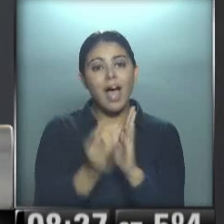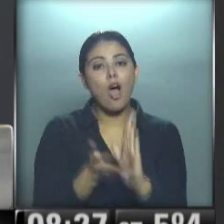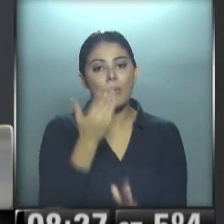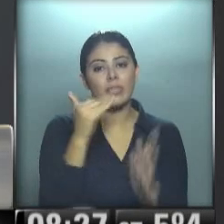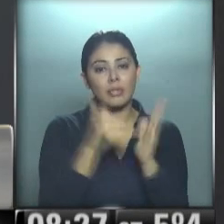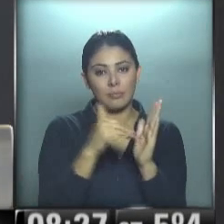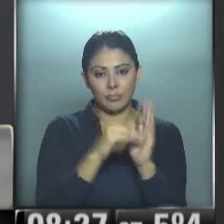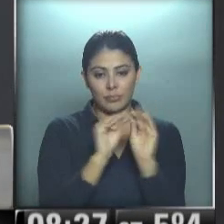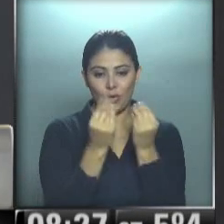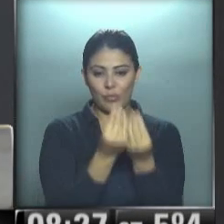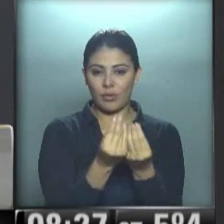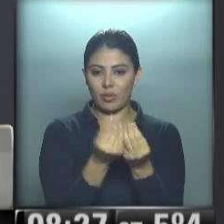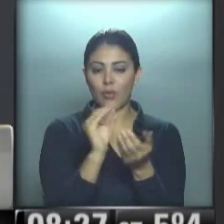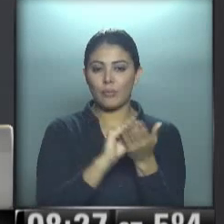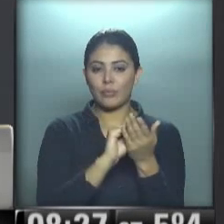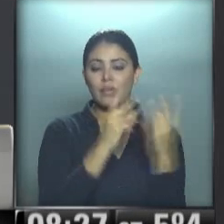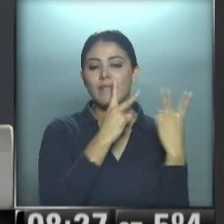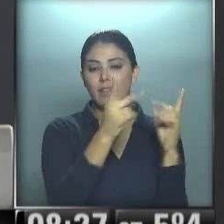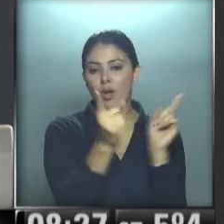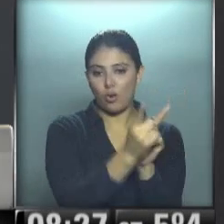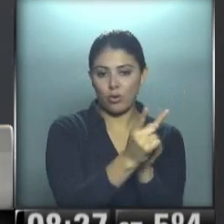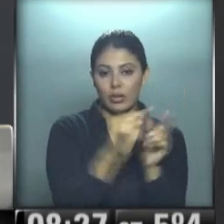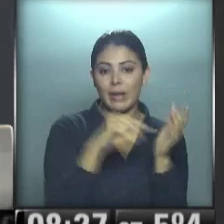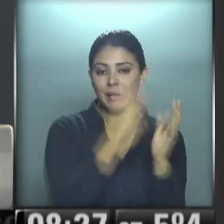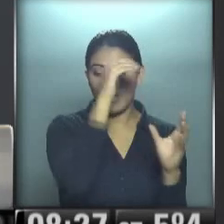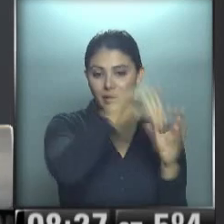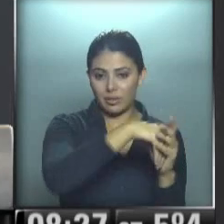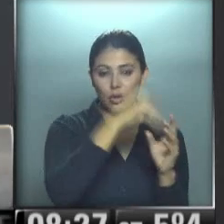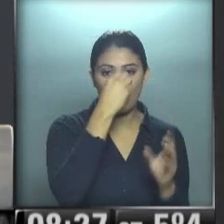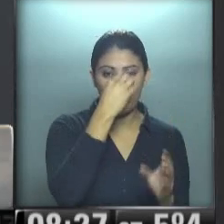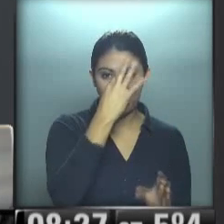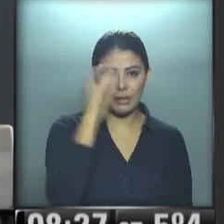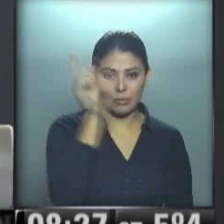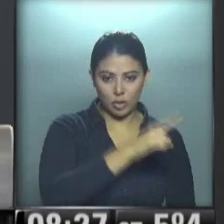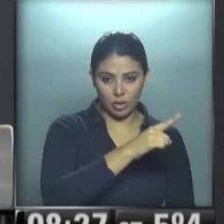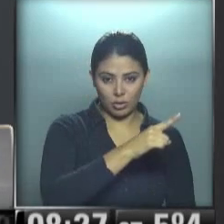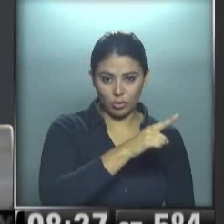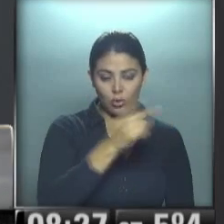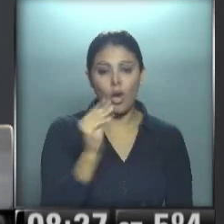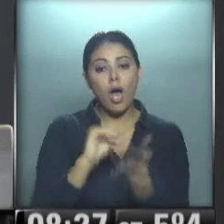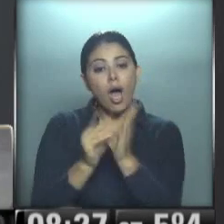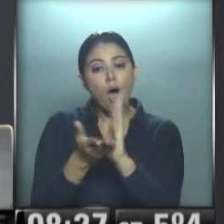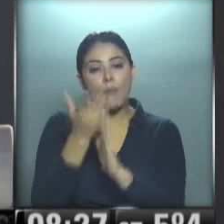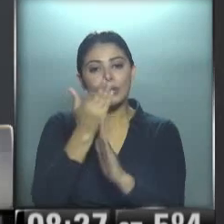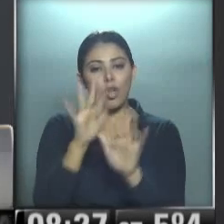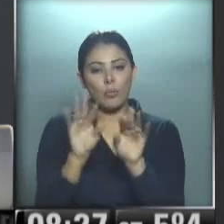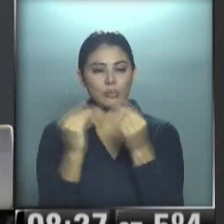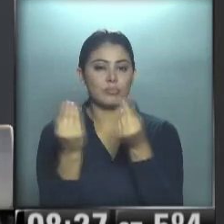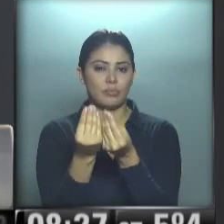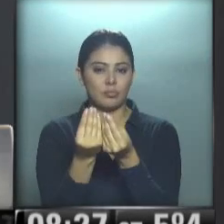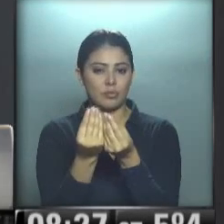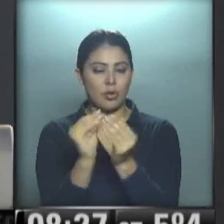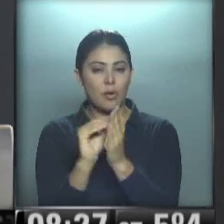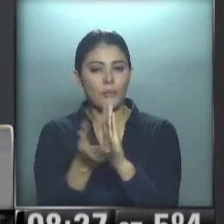promedio en las tarifas de líneas cortas en la ciudad autónoma de buenos aires del 20% un incremento promedio de las